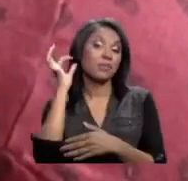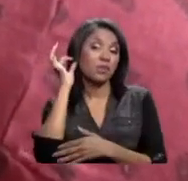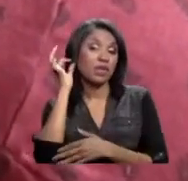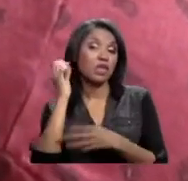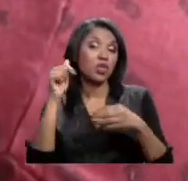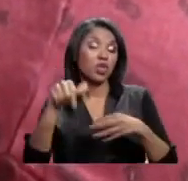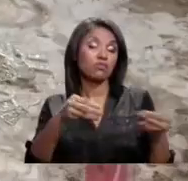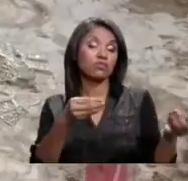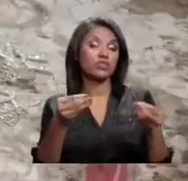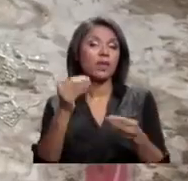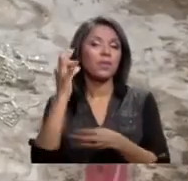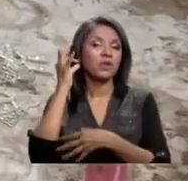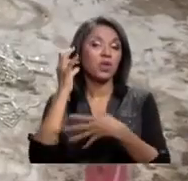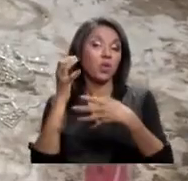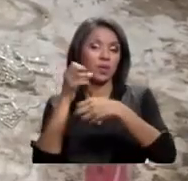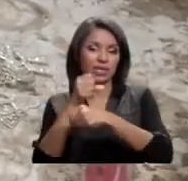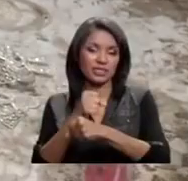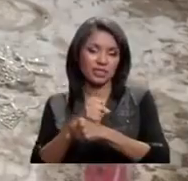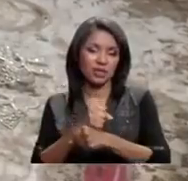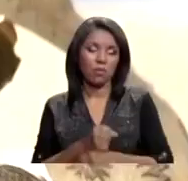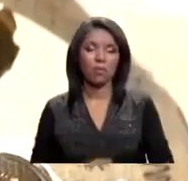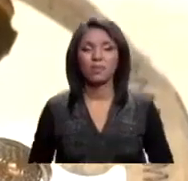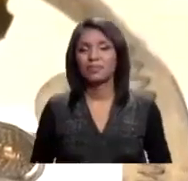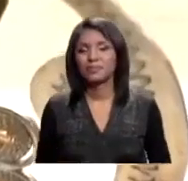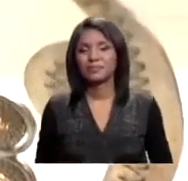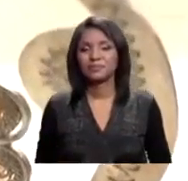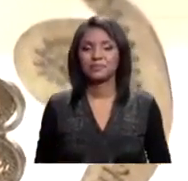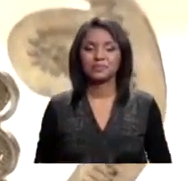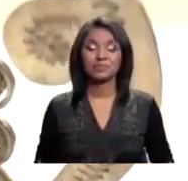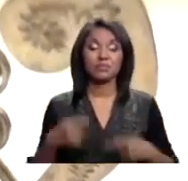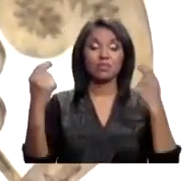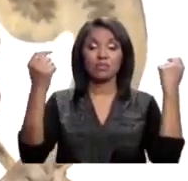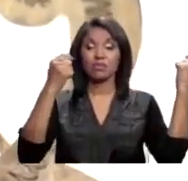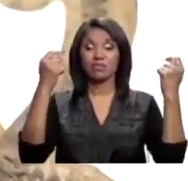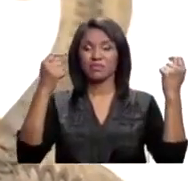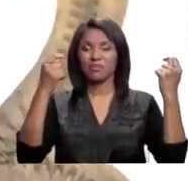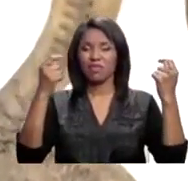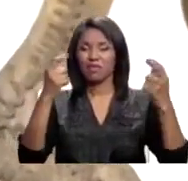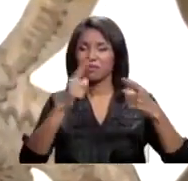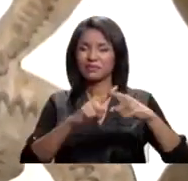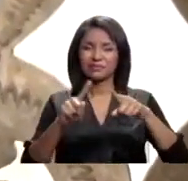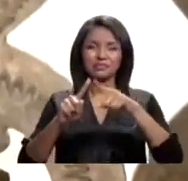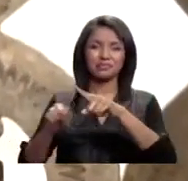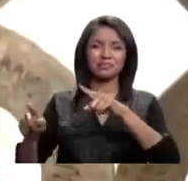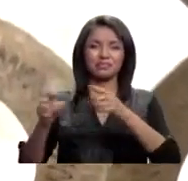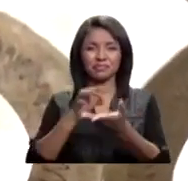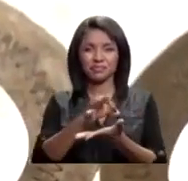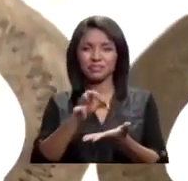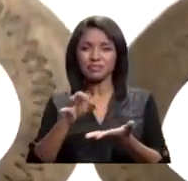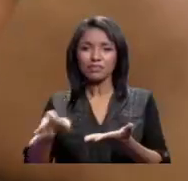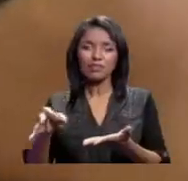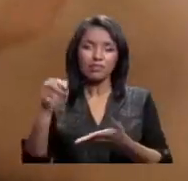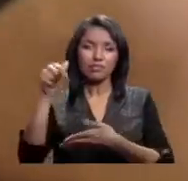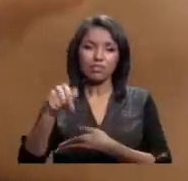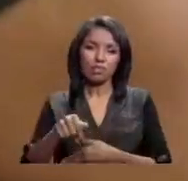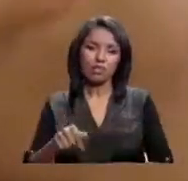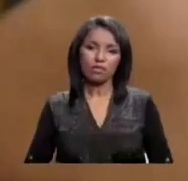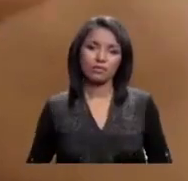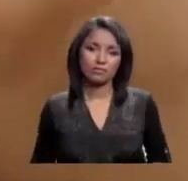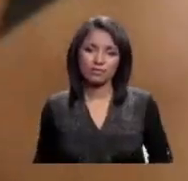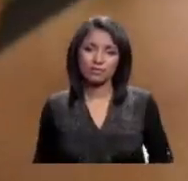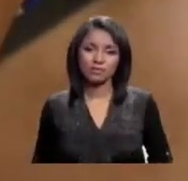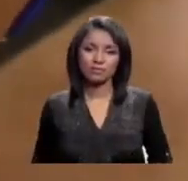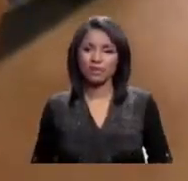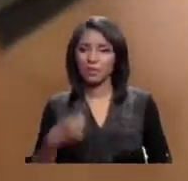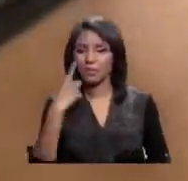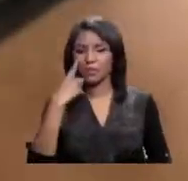noche cuando se realice la coronación de cada una de las soberanas de los carnavales de las distintas provincias y los pueblos en la península de Azuero. Pero